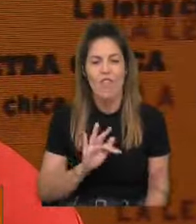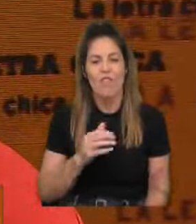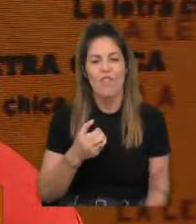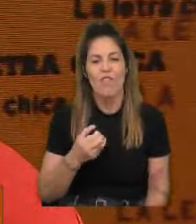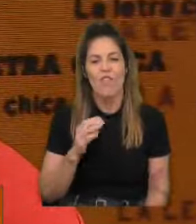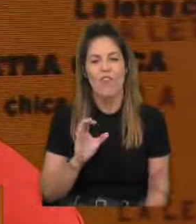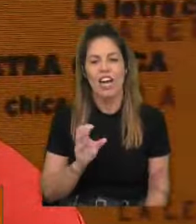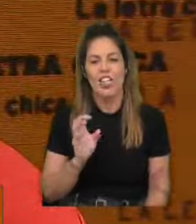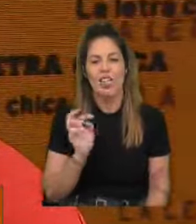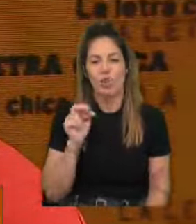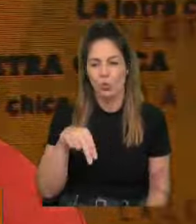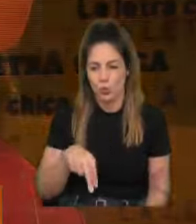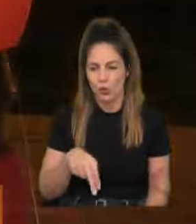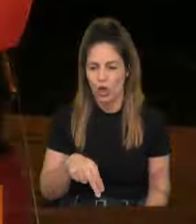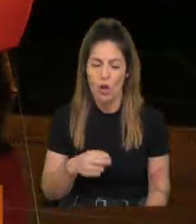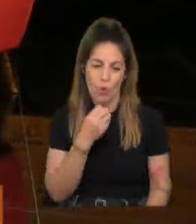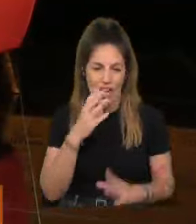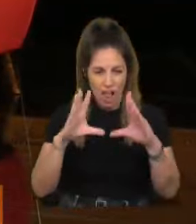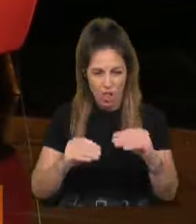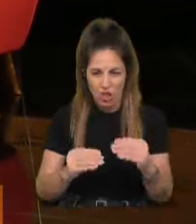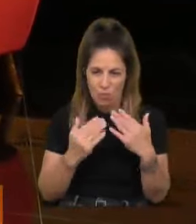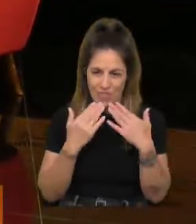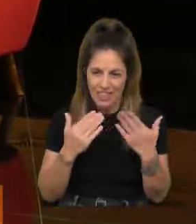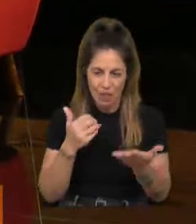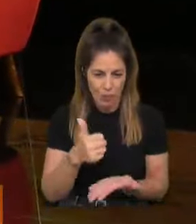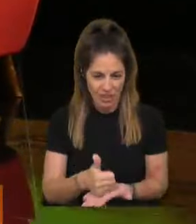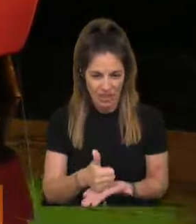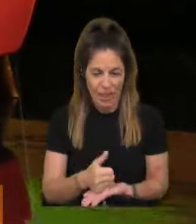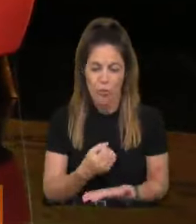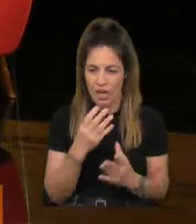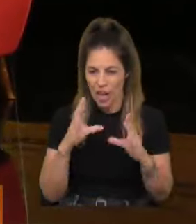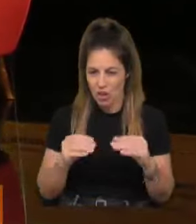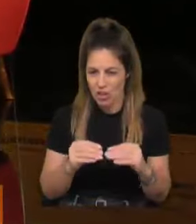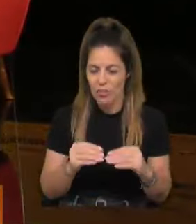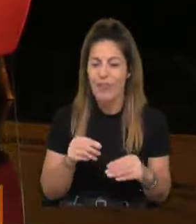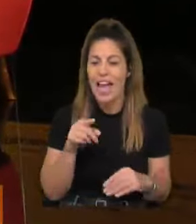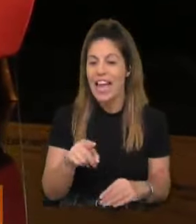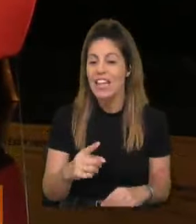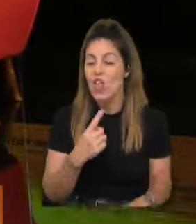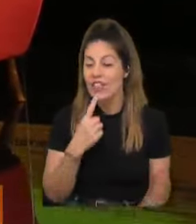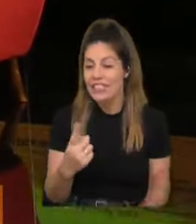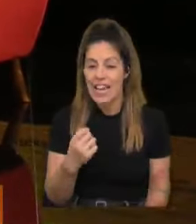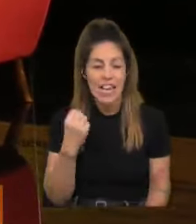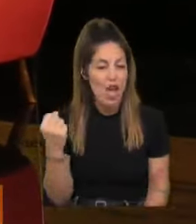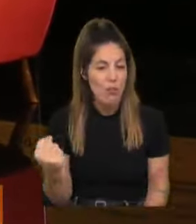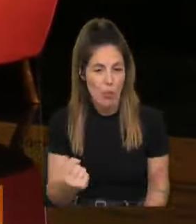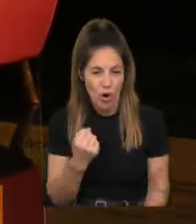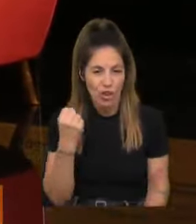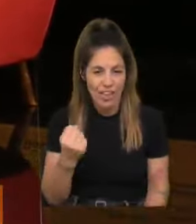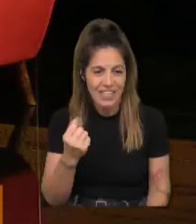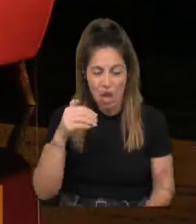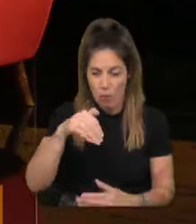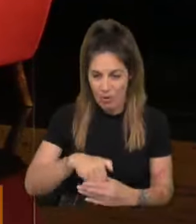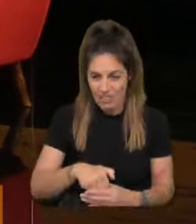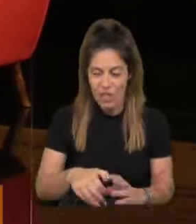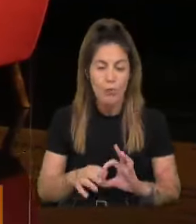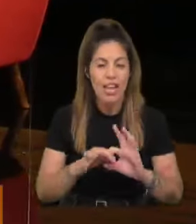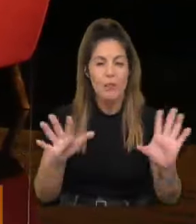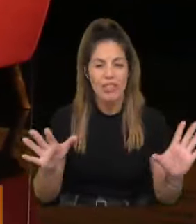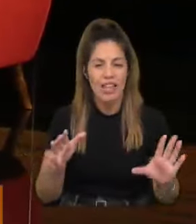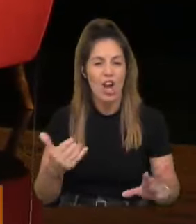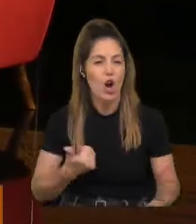noches y gracias por estar Buenas noches qué tal cómo estás bien bueno el panel lo destacaba no la importancia de estos plebiscitos para la democracia có